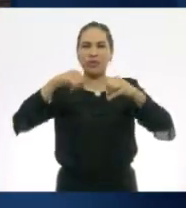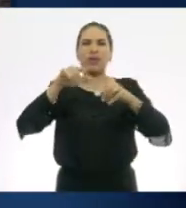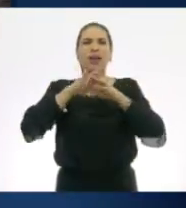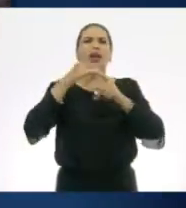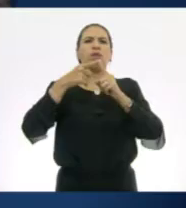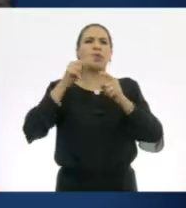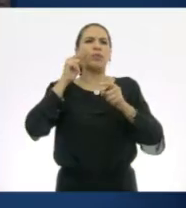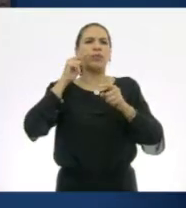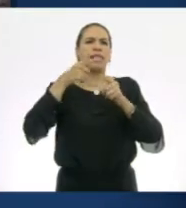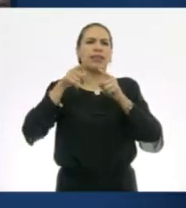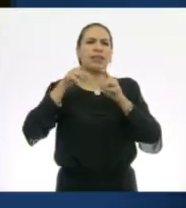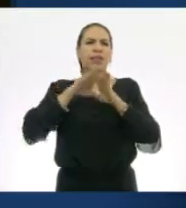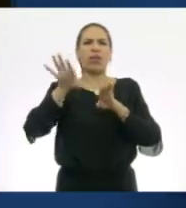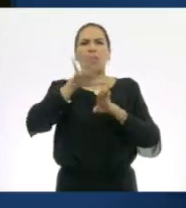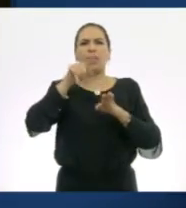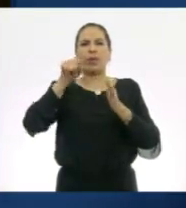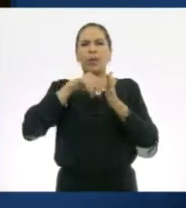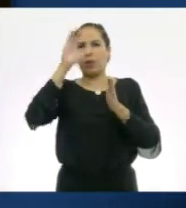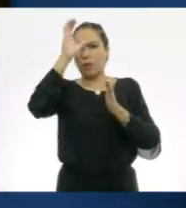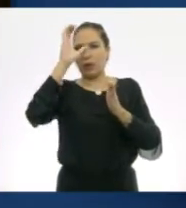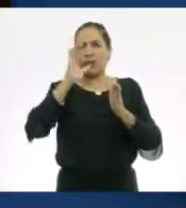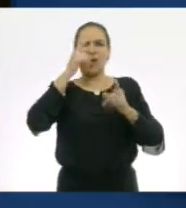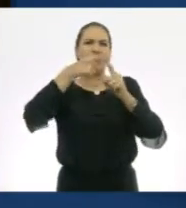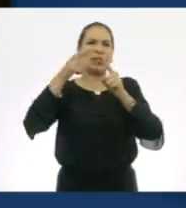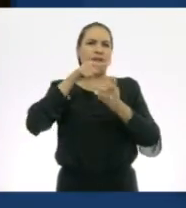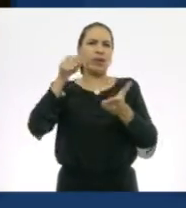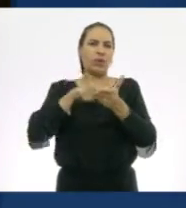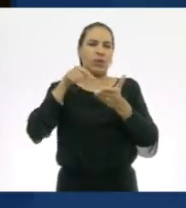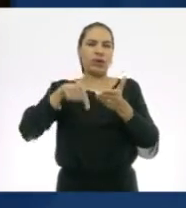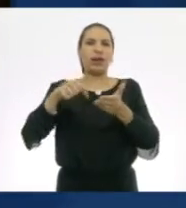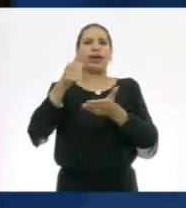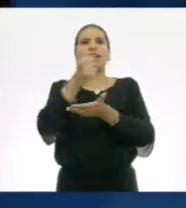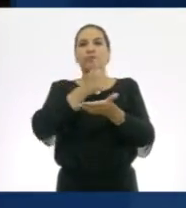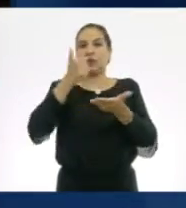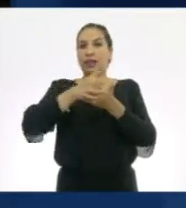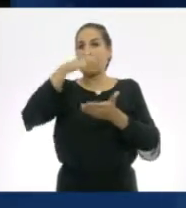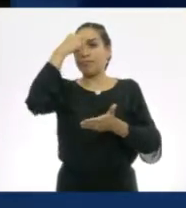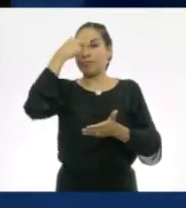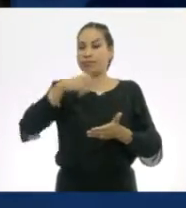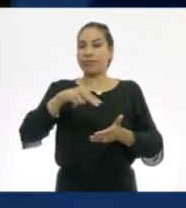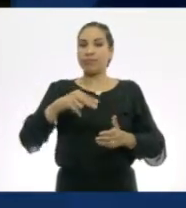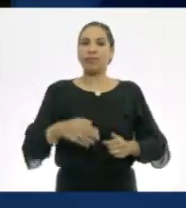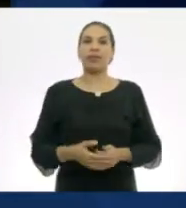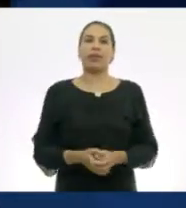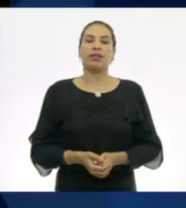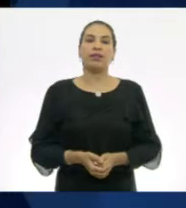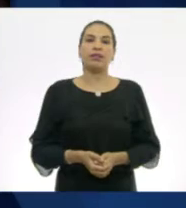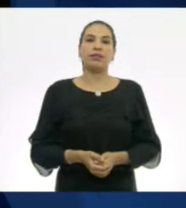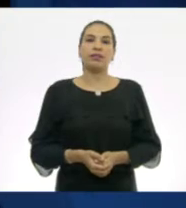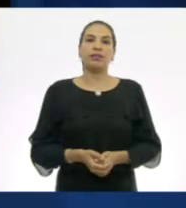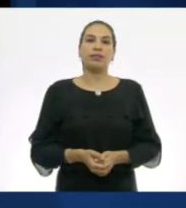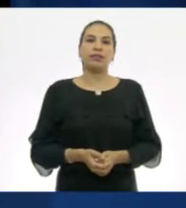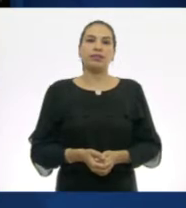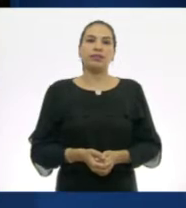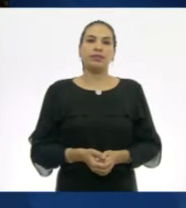solo se han encontrado en Tocuila, sino en diversas zonas de la Ciudad de México.